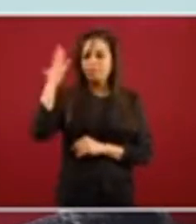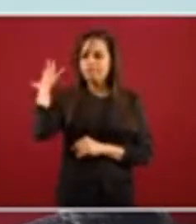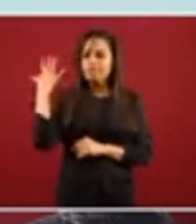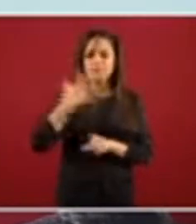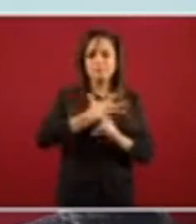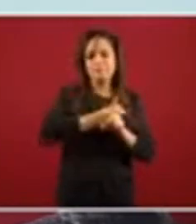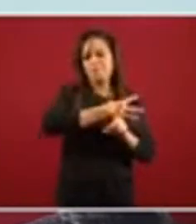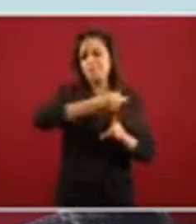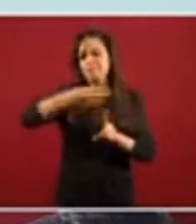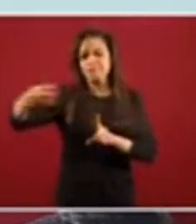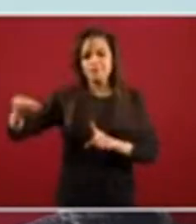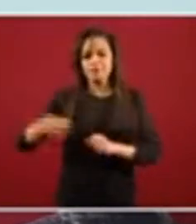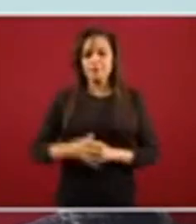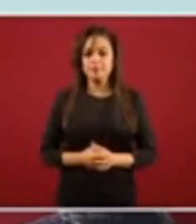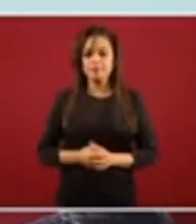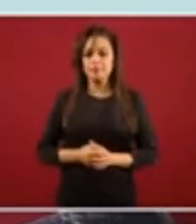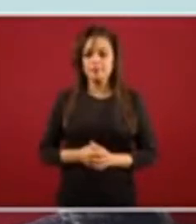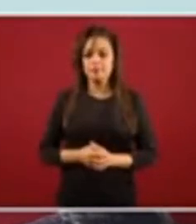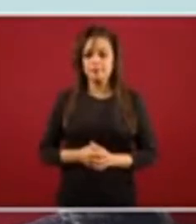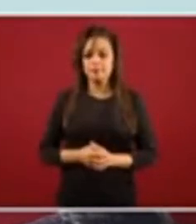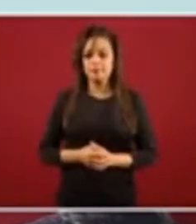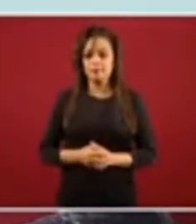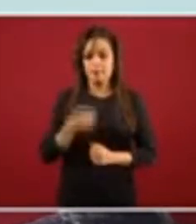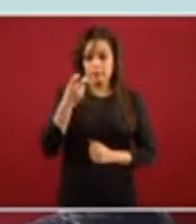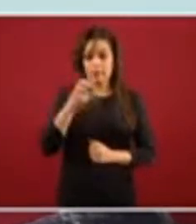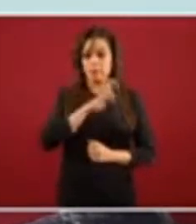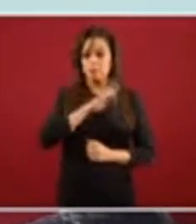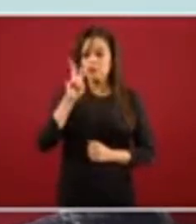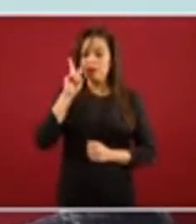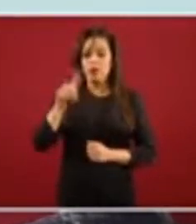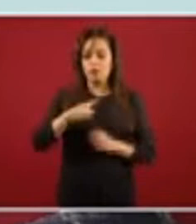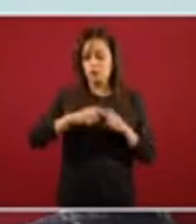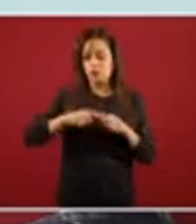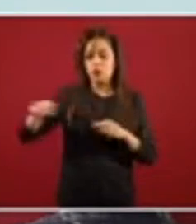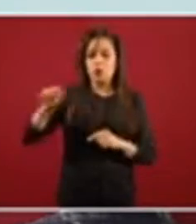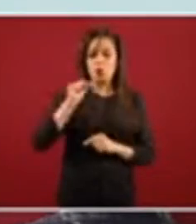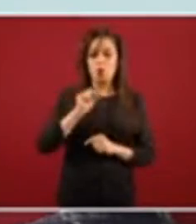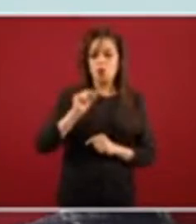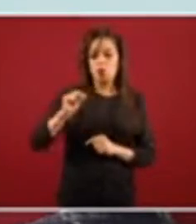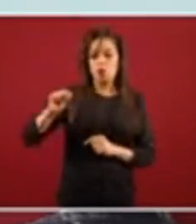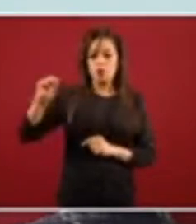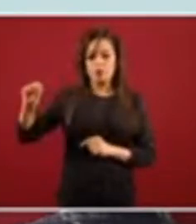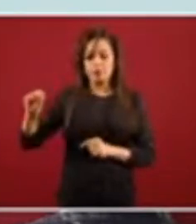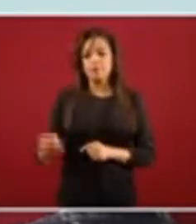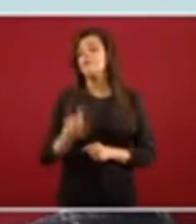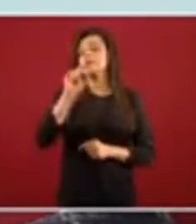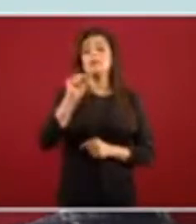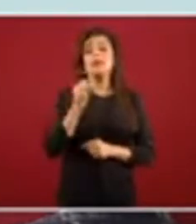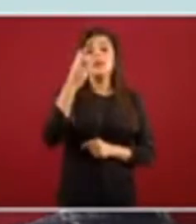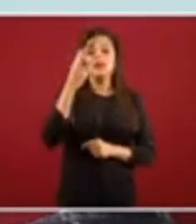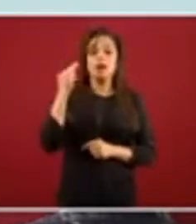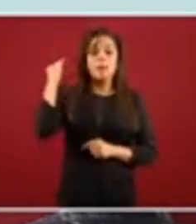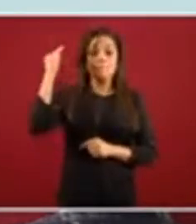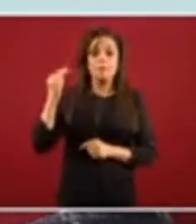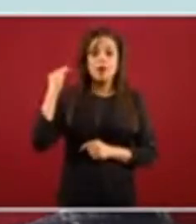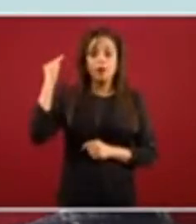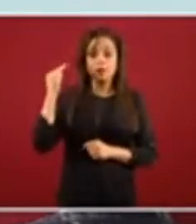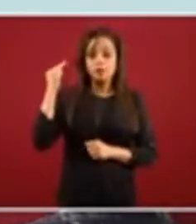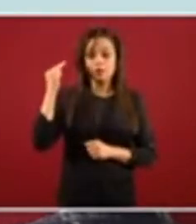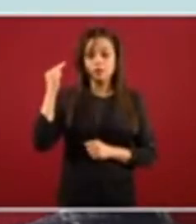Ese punto está marcado por esta línea punteada. El 23 de marzo, México se